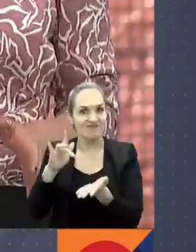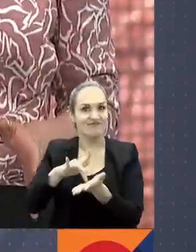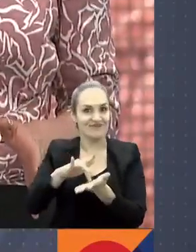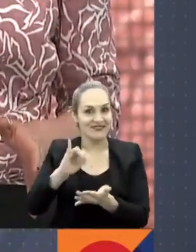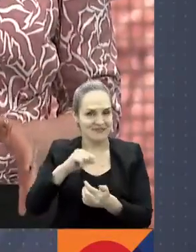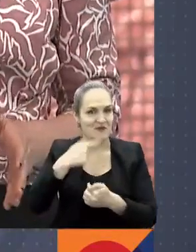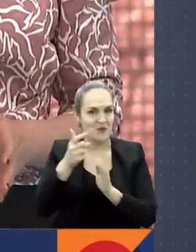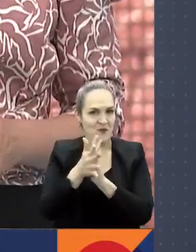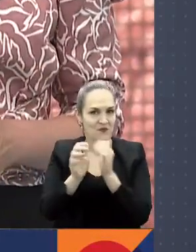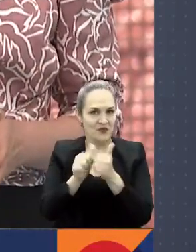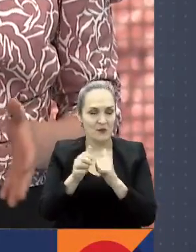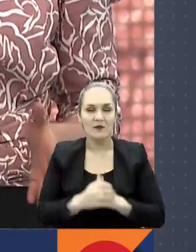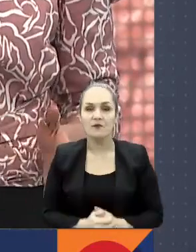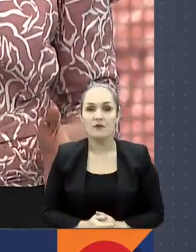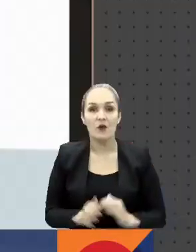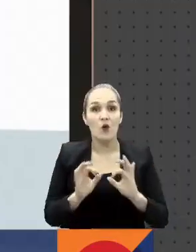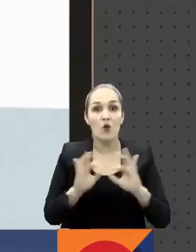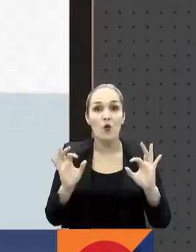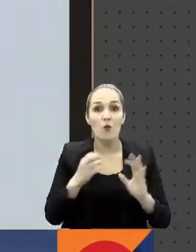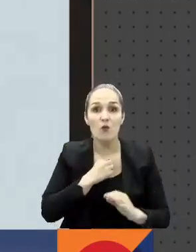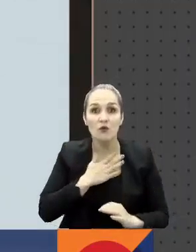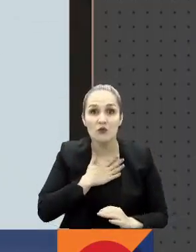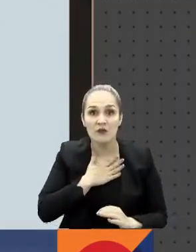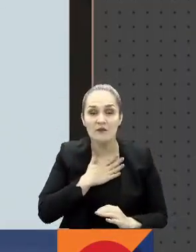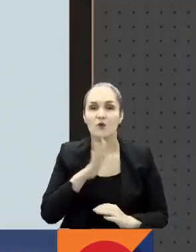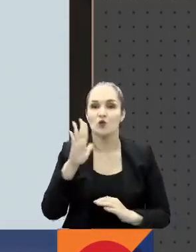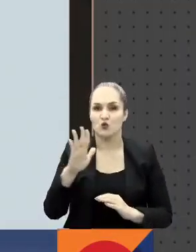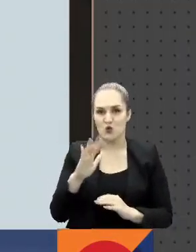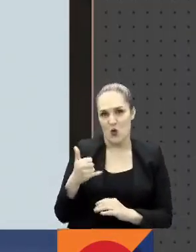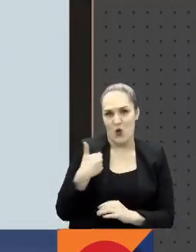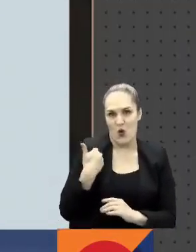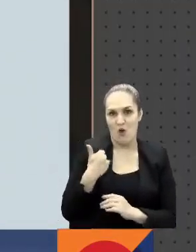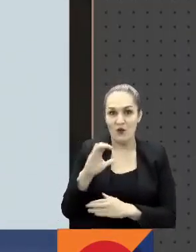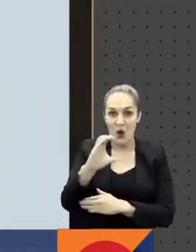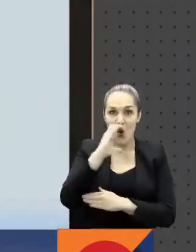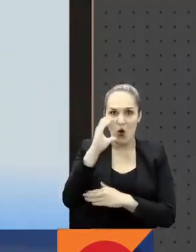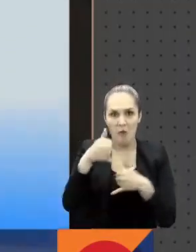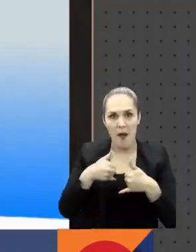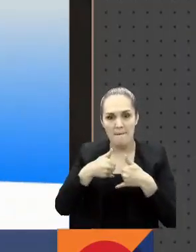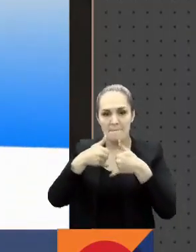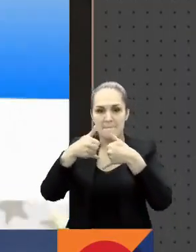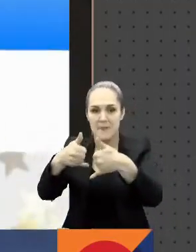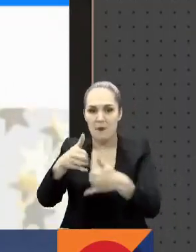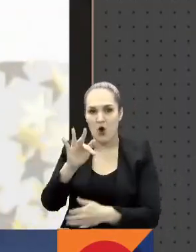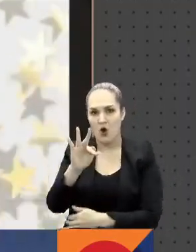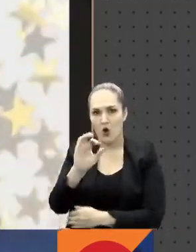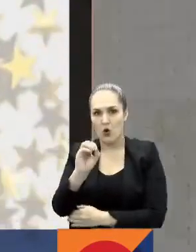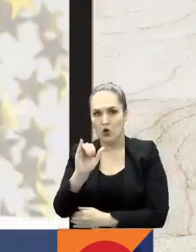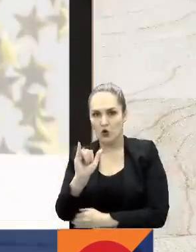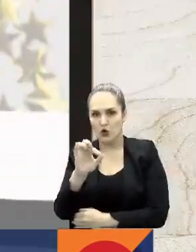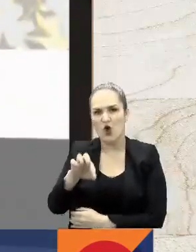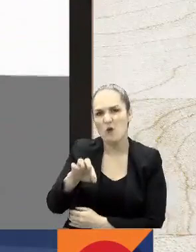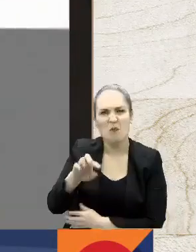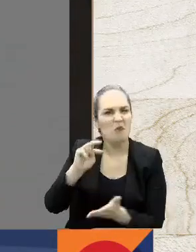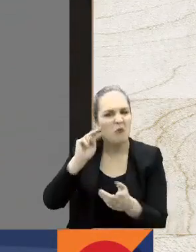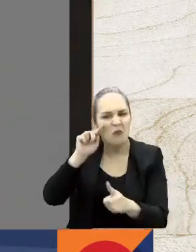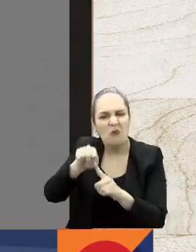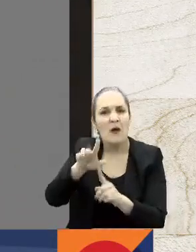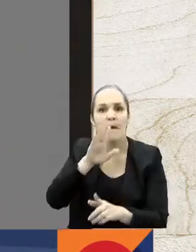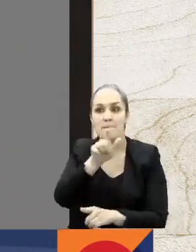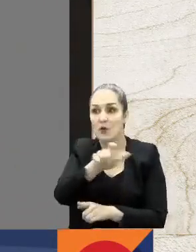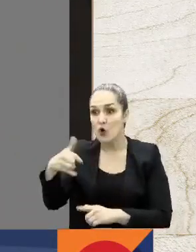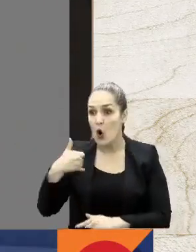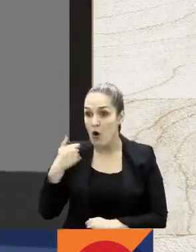Hoy en Oportunidades, la Cámara Junior colombiana adelanta los premios TOIP para jóvenes que generen un impacto positivo en sus